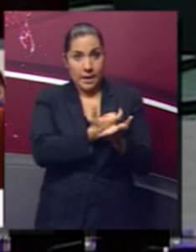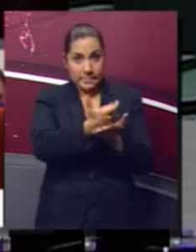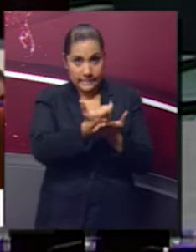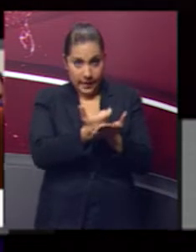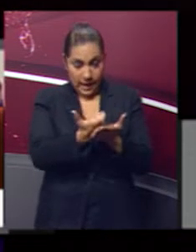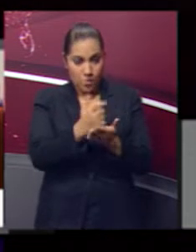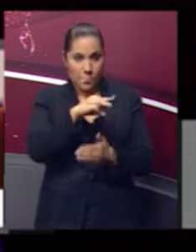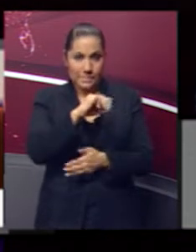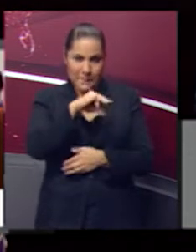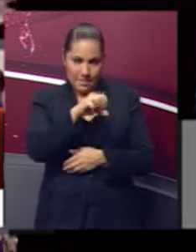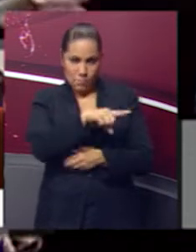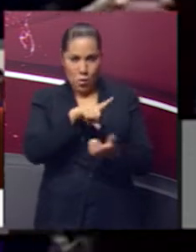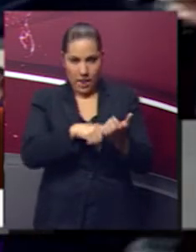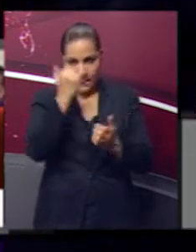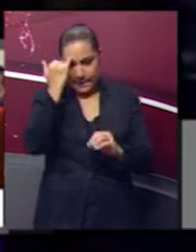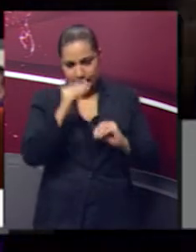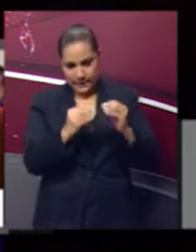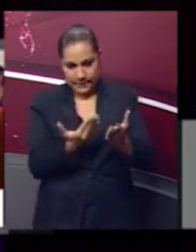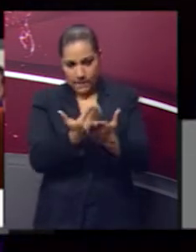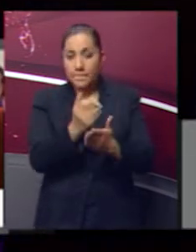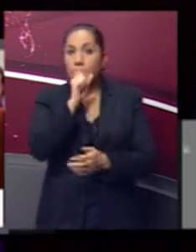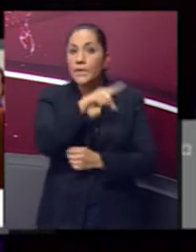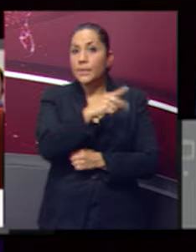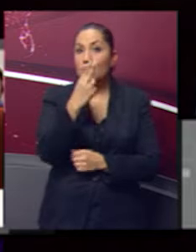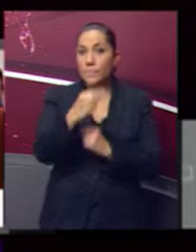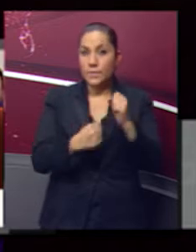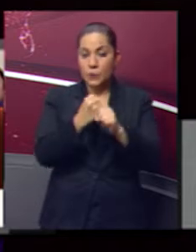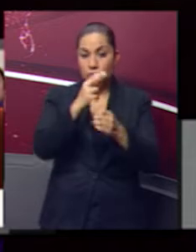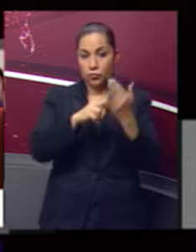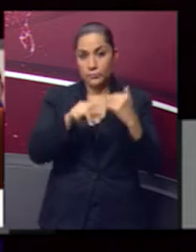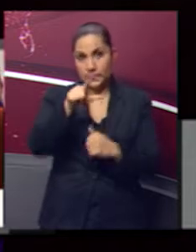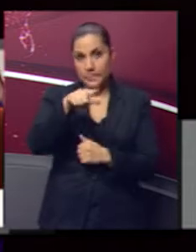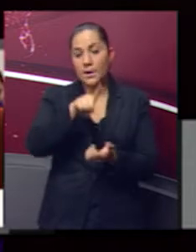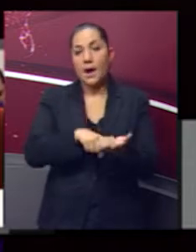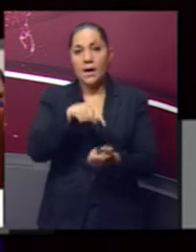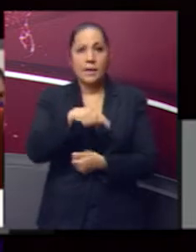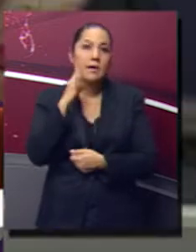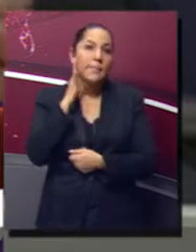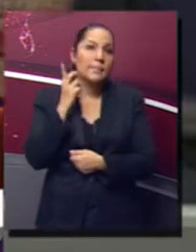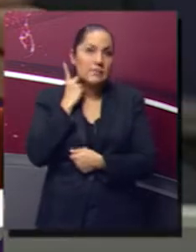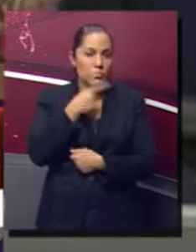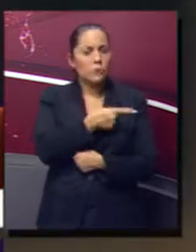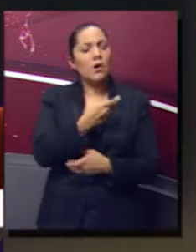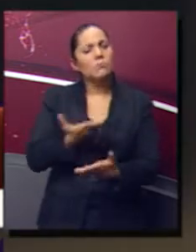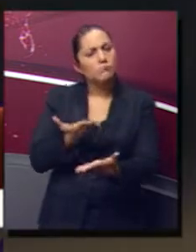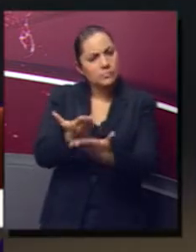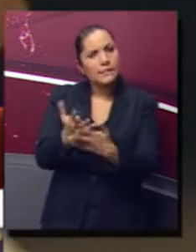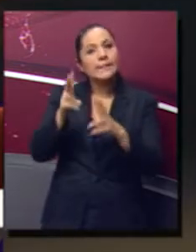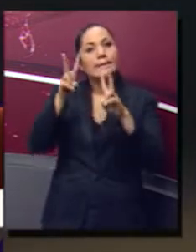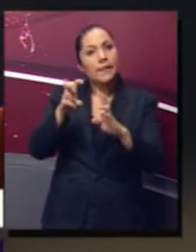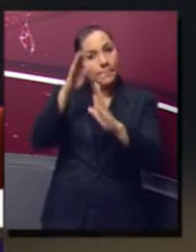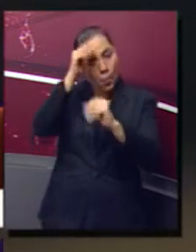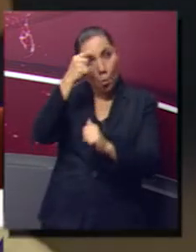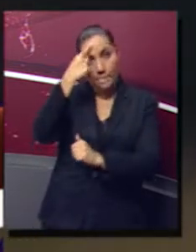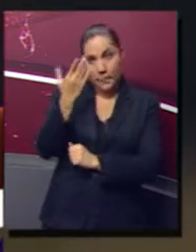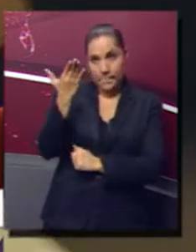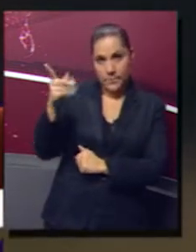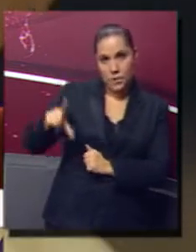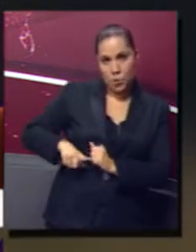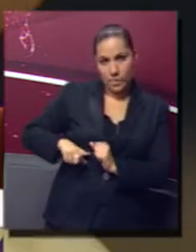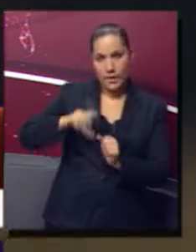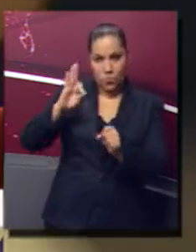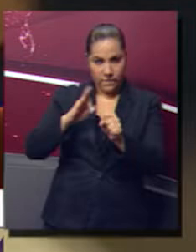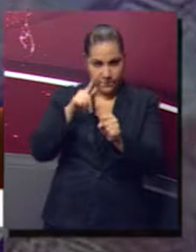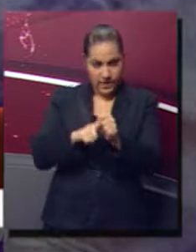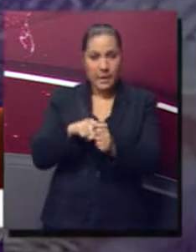iniciativas. En noviembre de 2017 se presentó en la Cámara de Diputados un punto de acuerdo por el que se exhortó al Gobierno federal y a la Comisión Nacional